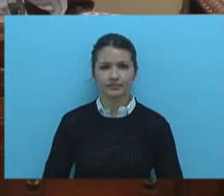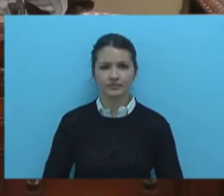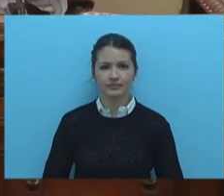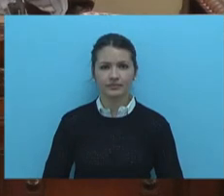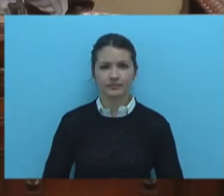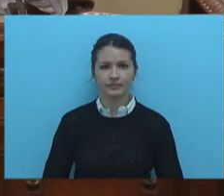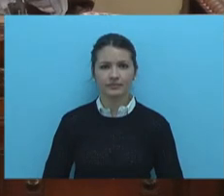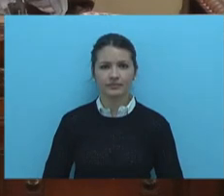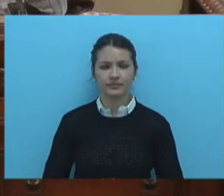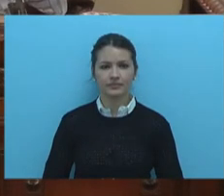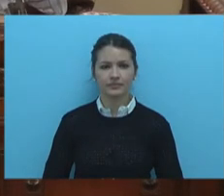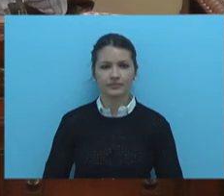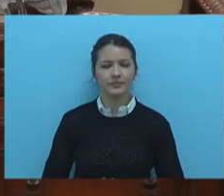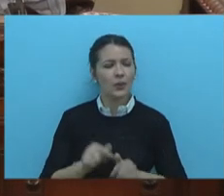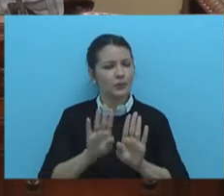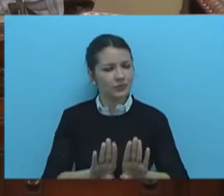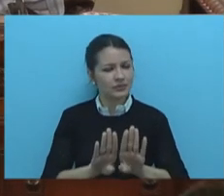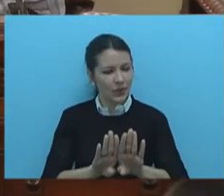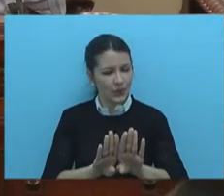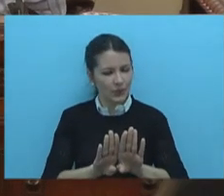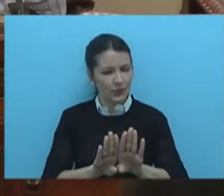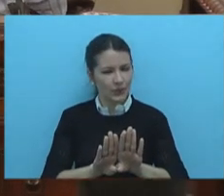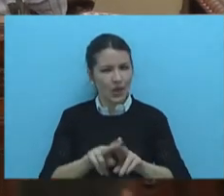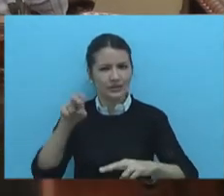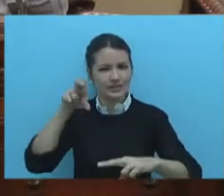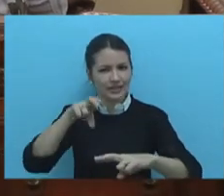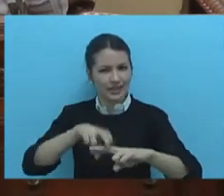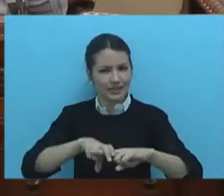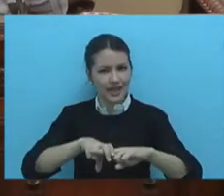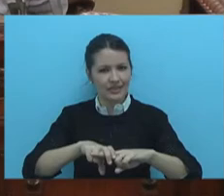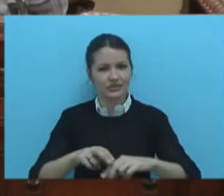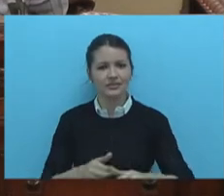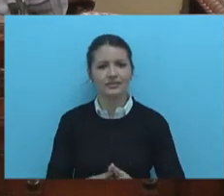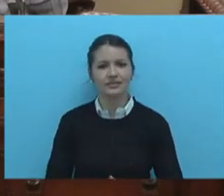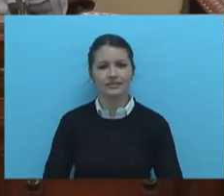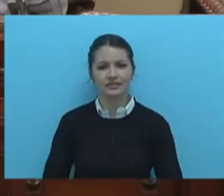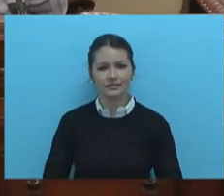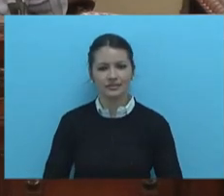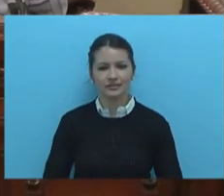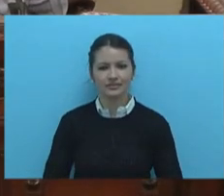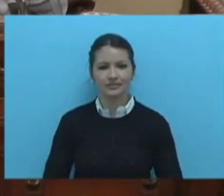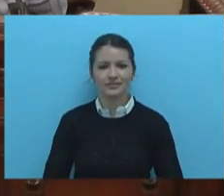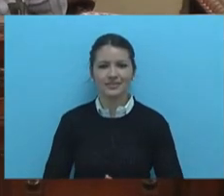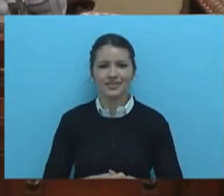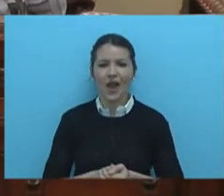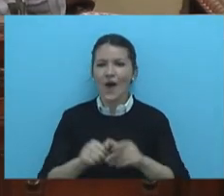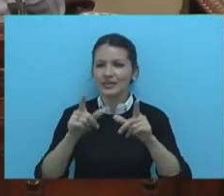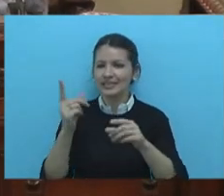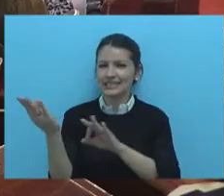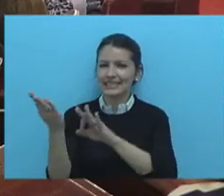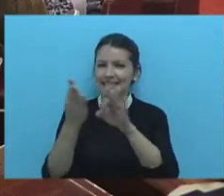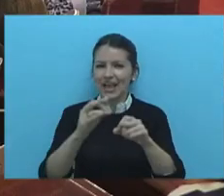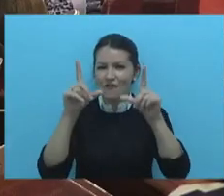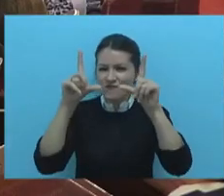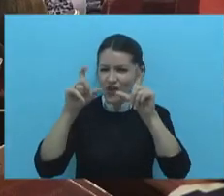siempre, llega... Quédense un segundito en sus lugares, porque como siempre el fotógrafo de